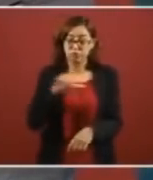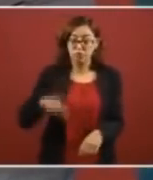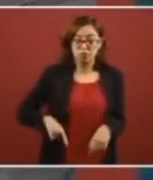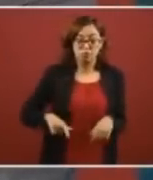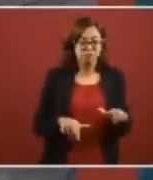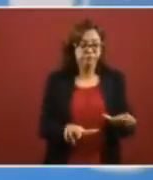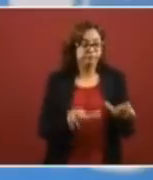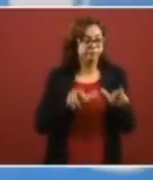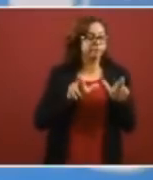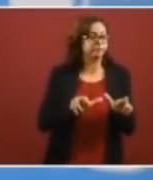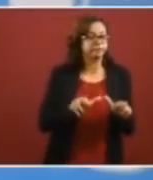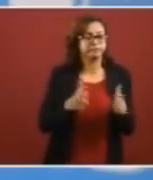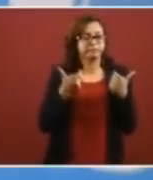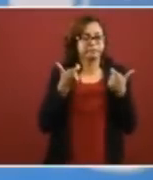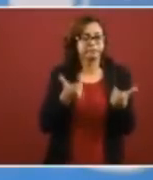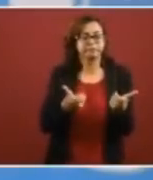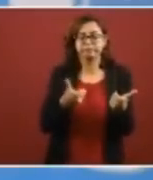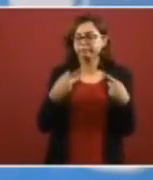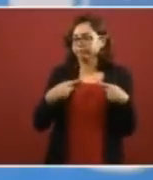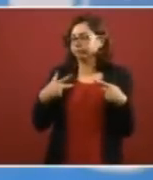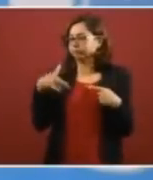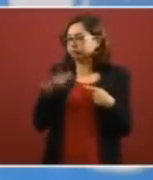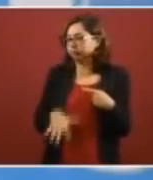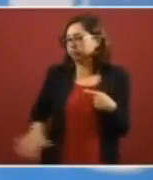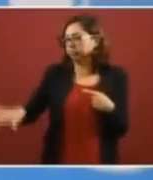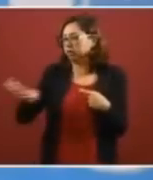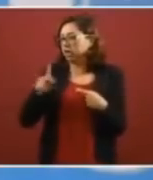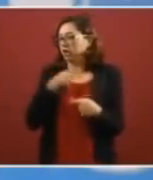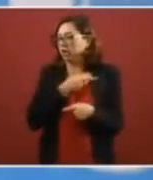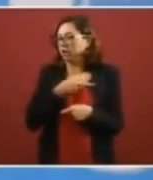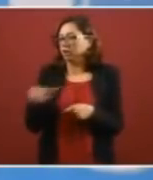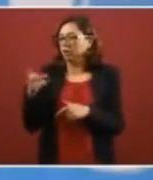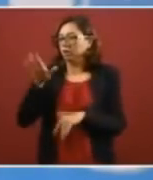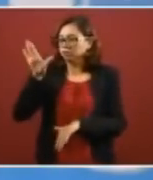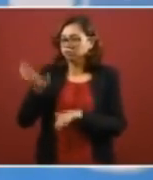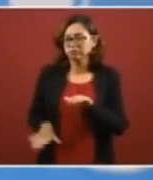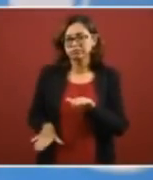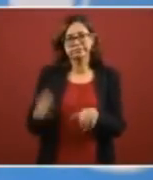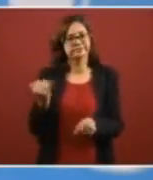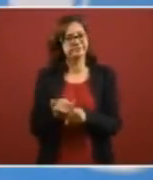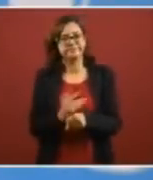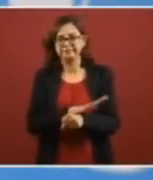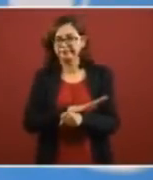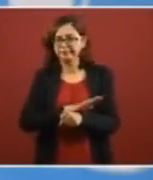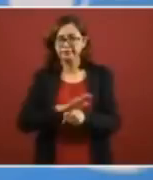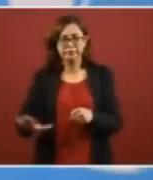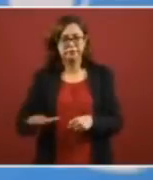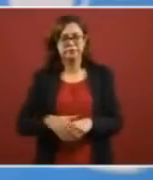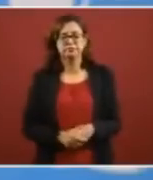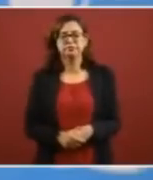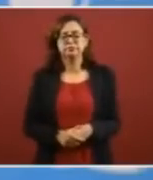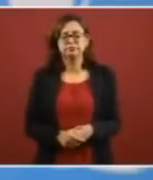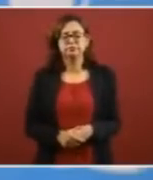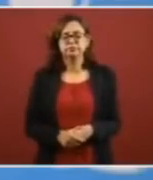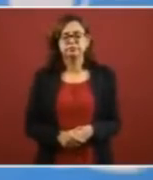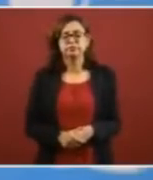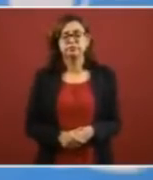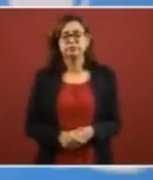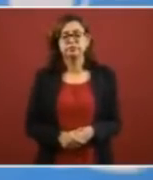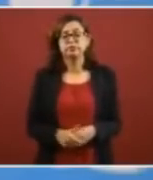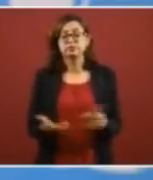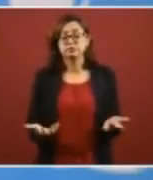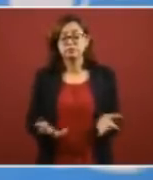pueblo pobre. La austeridad para nosotros es que no le cueste